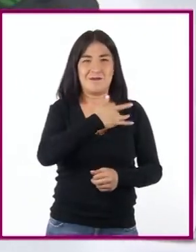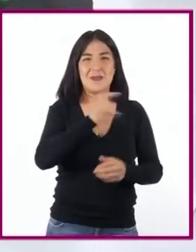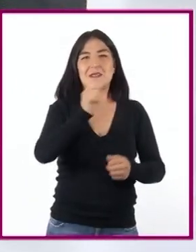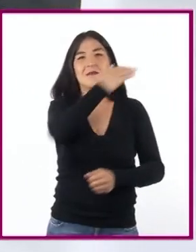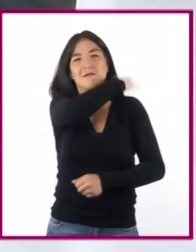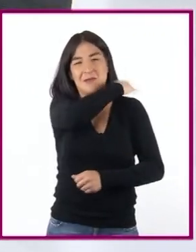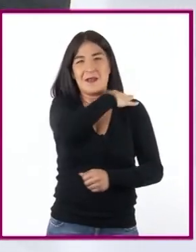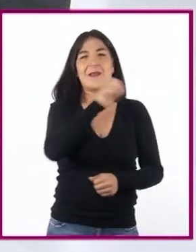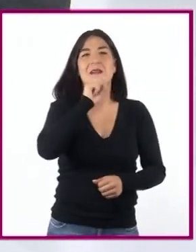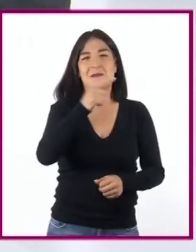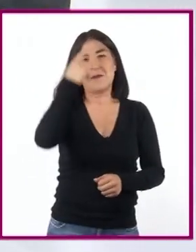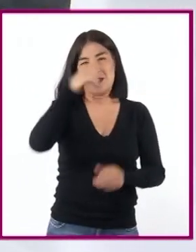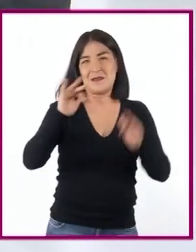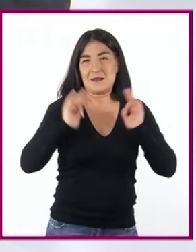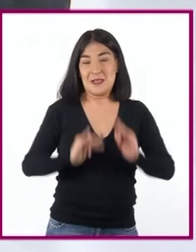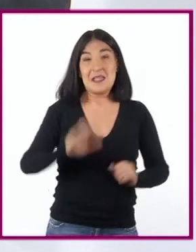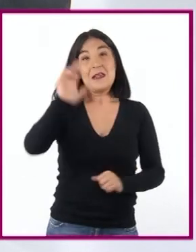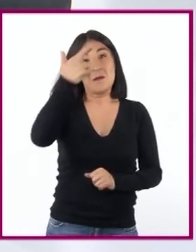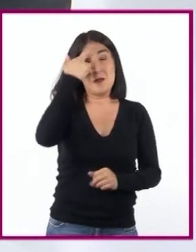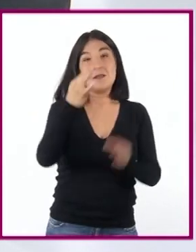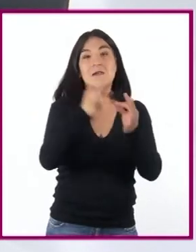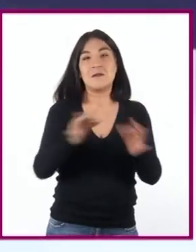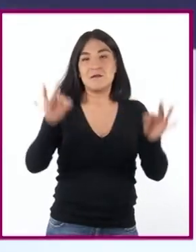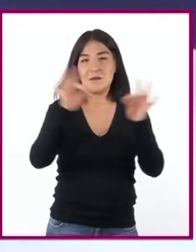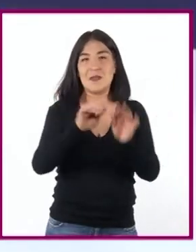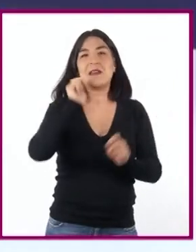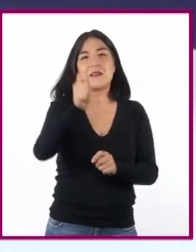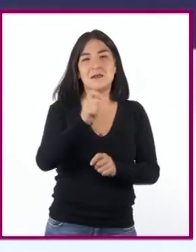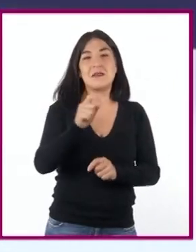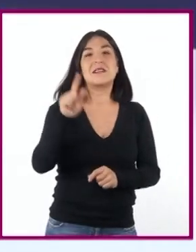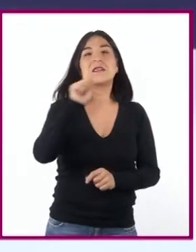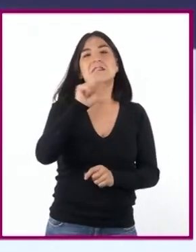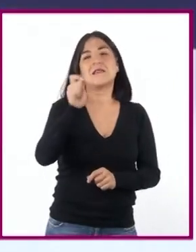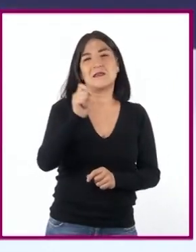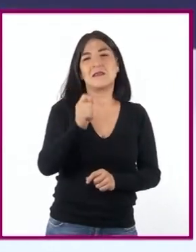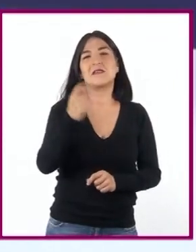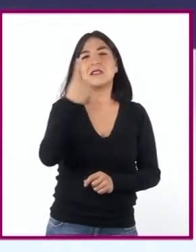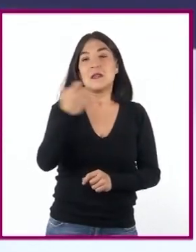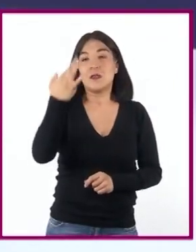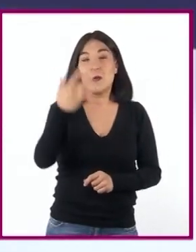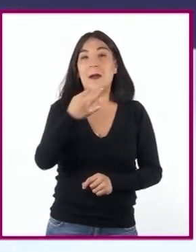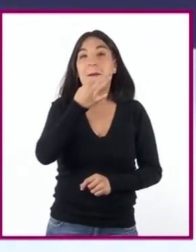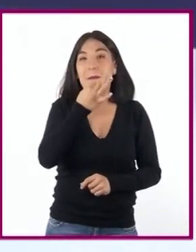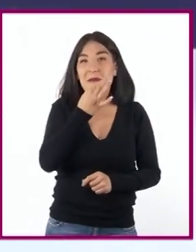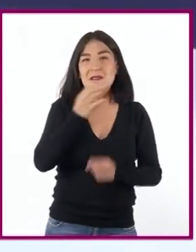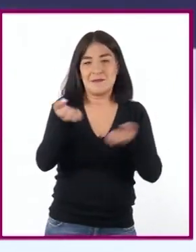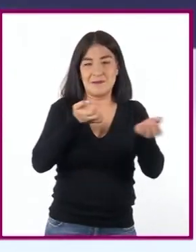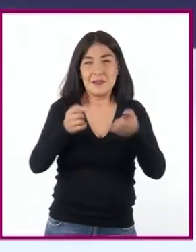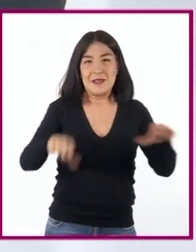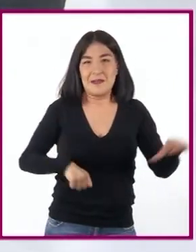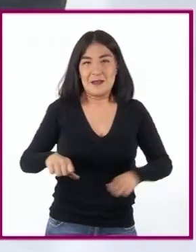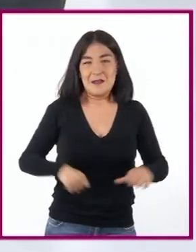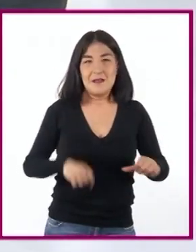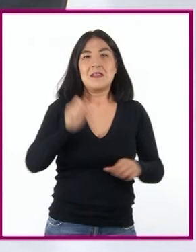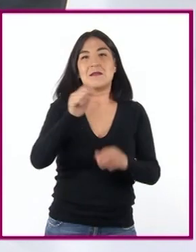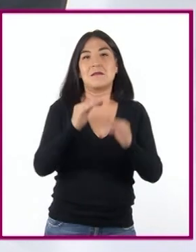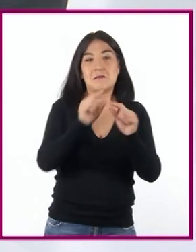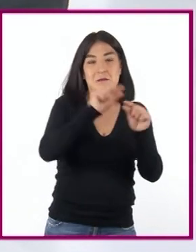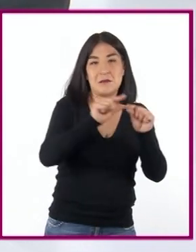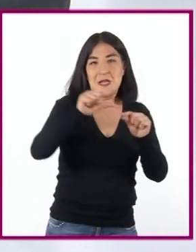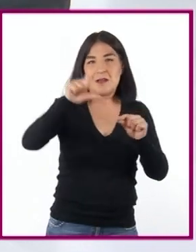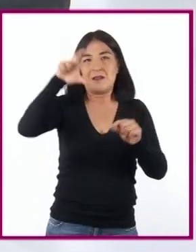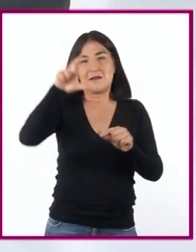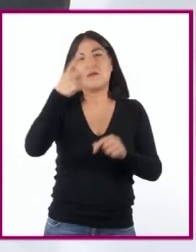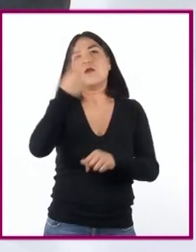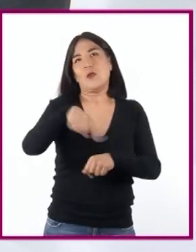cardiopulmonar. Recuerden que es importante cubrir 150 minutos de actividad física moderada o de alta intensidad a la semana